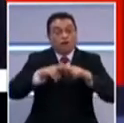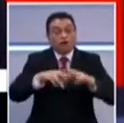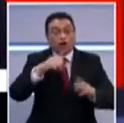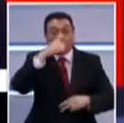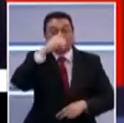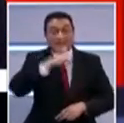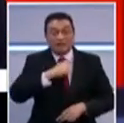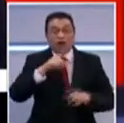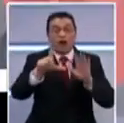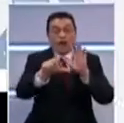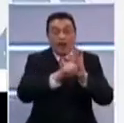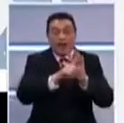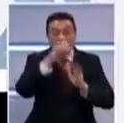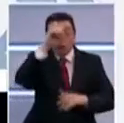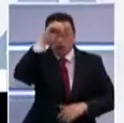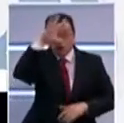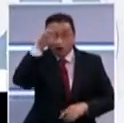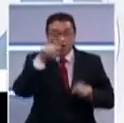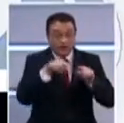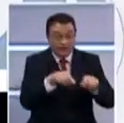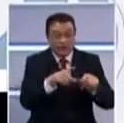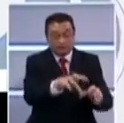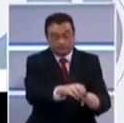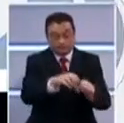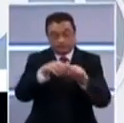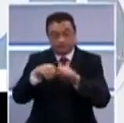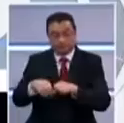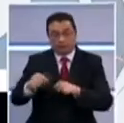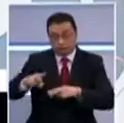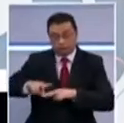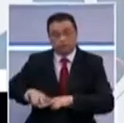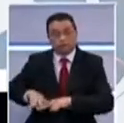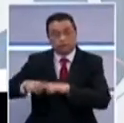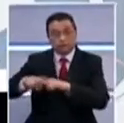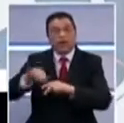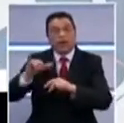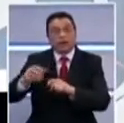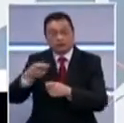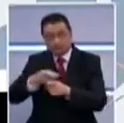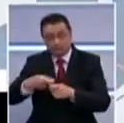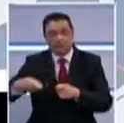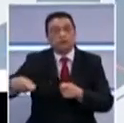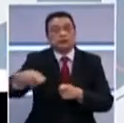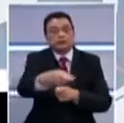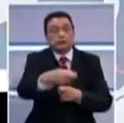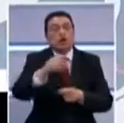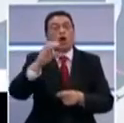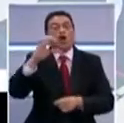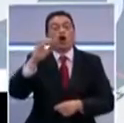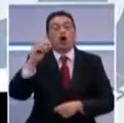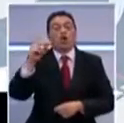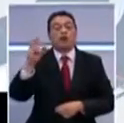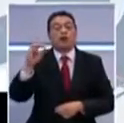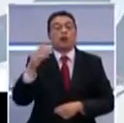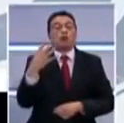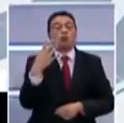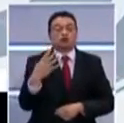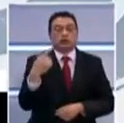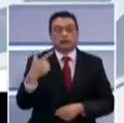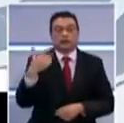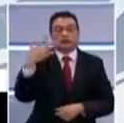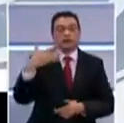de la ley reservada del cobre llevarlo al tesoro y retribuir lo mitigar a codelco a través de